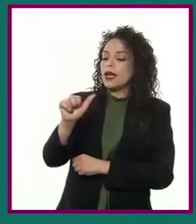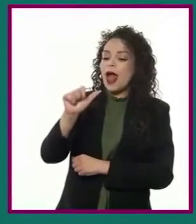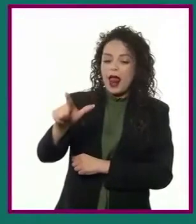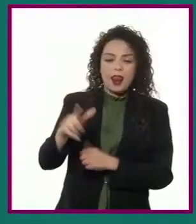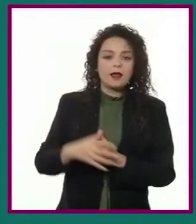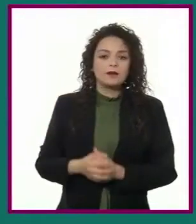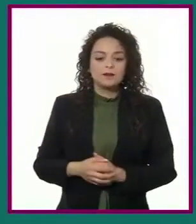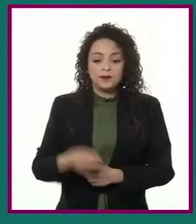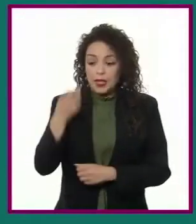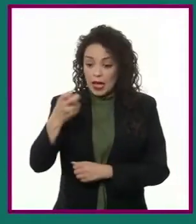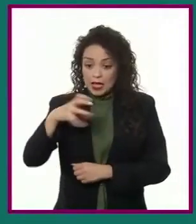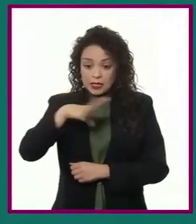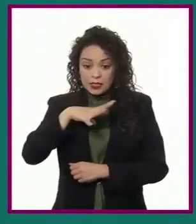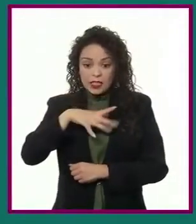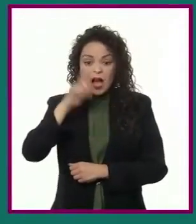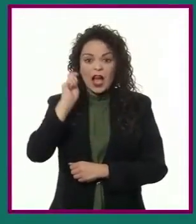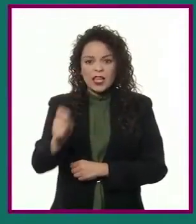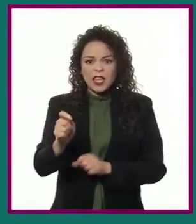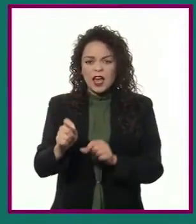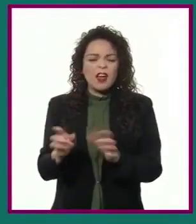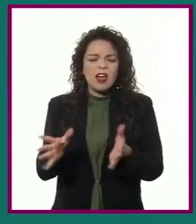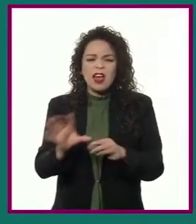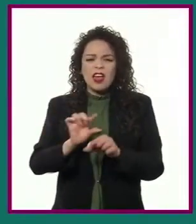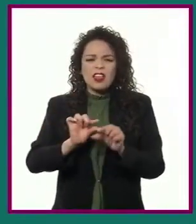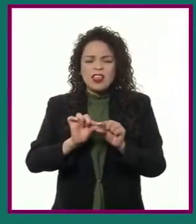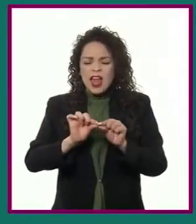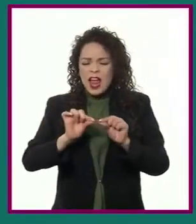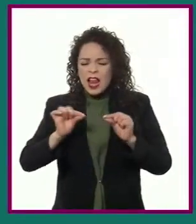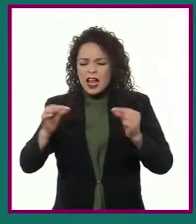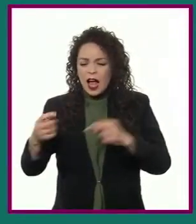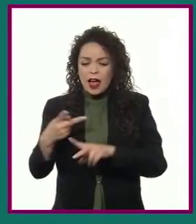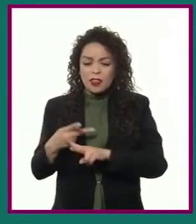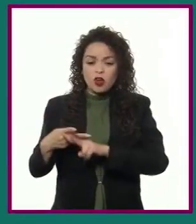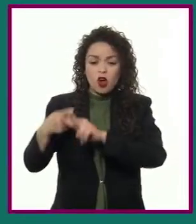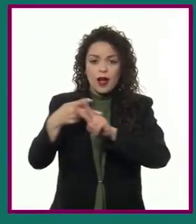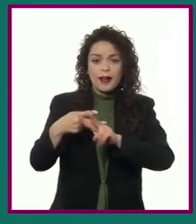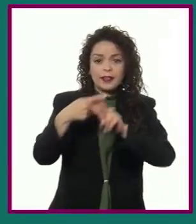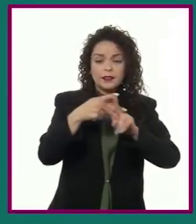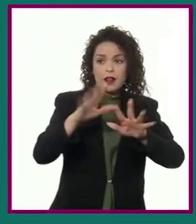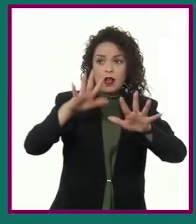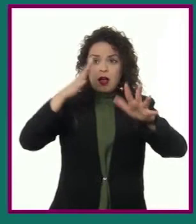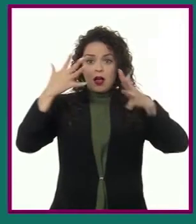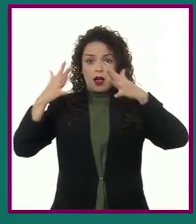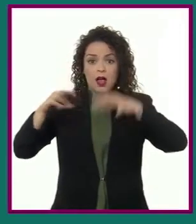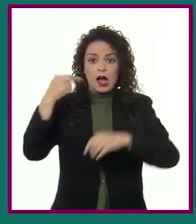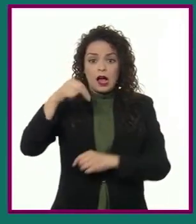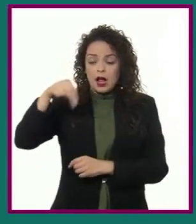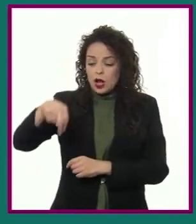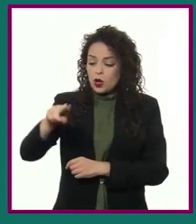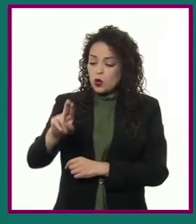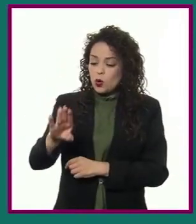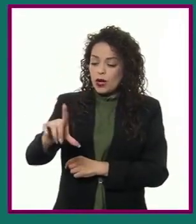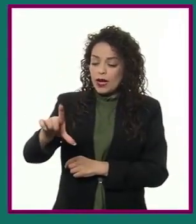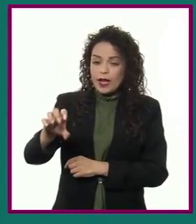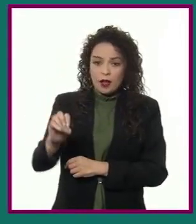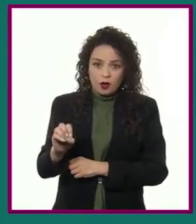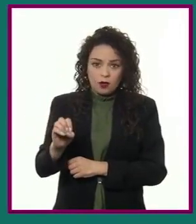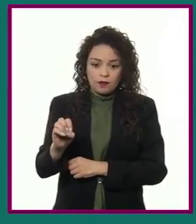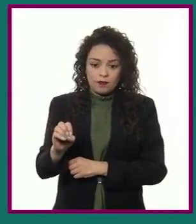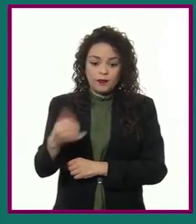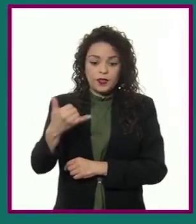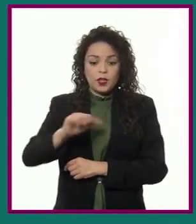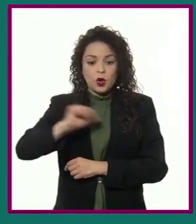galaxias poseen discos delgados de estrellas con bulbos brillantes llamados núcleos y unos brazos